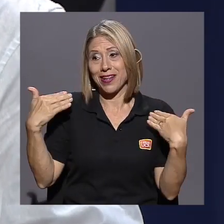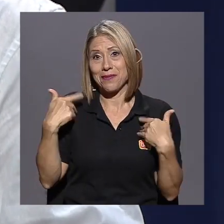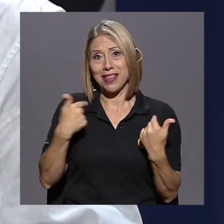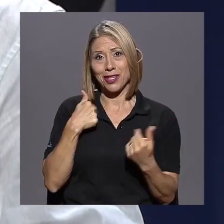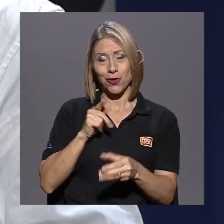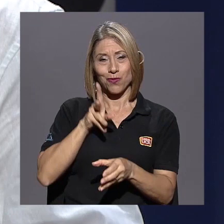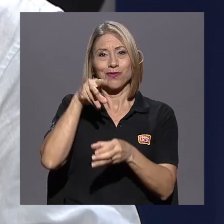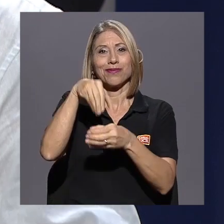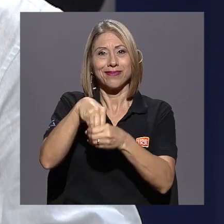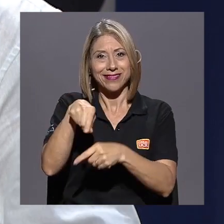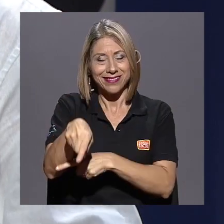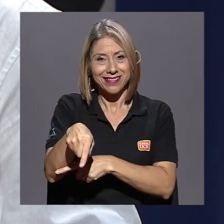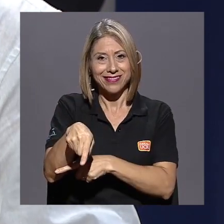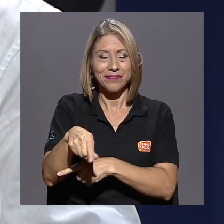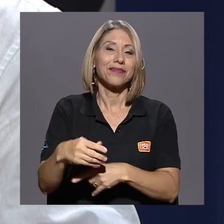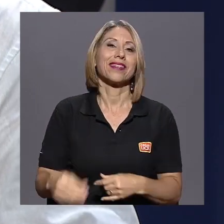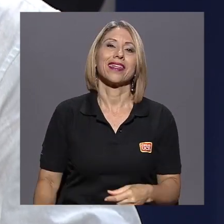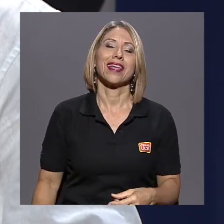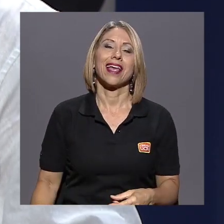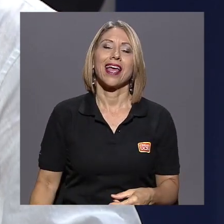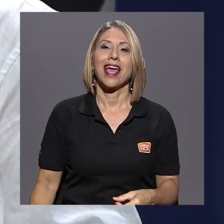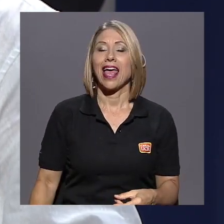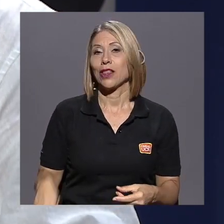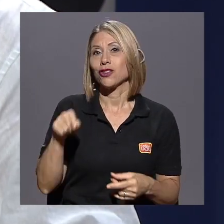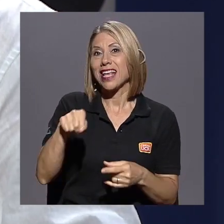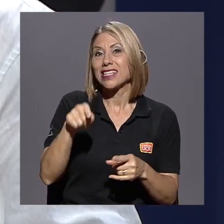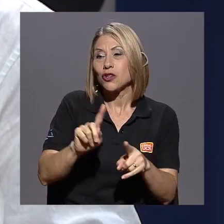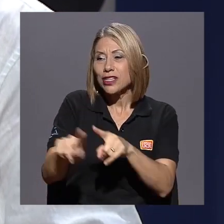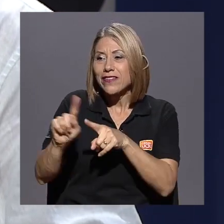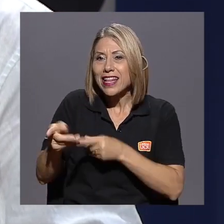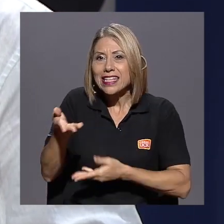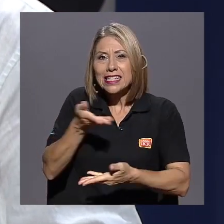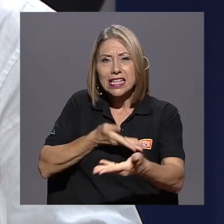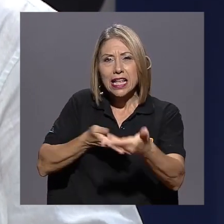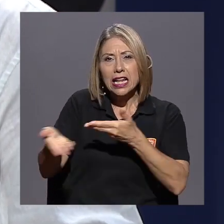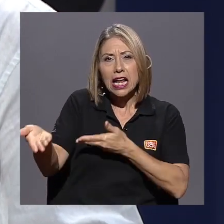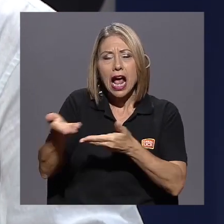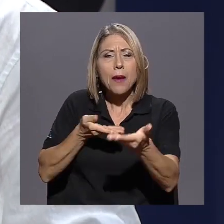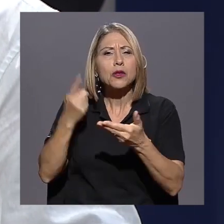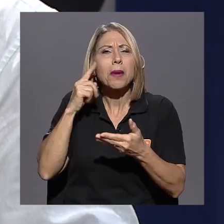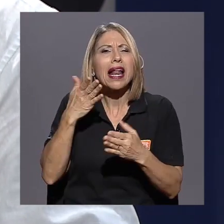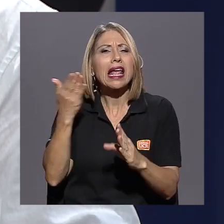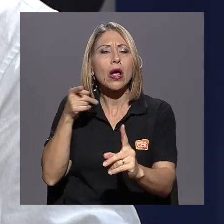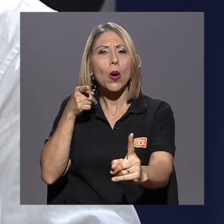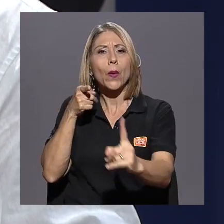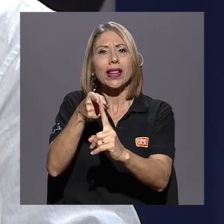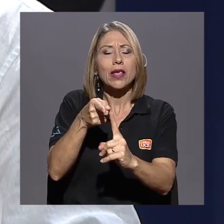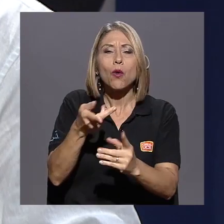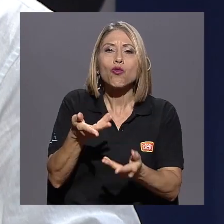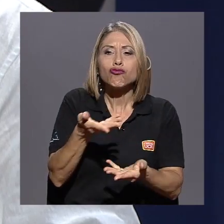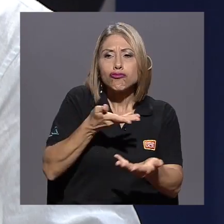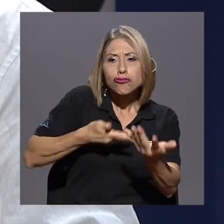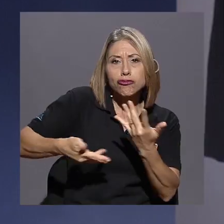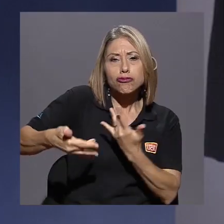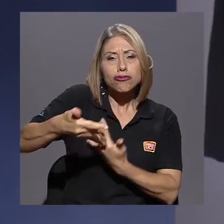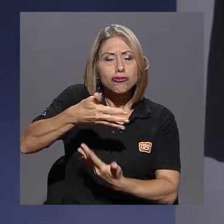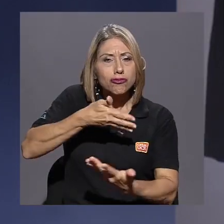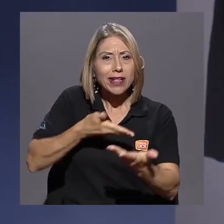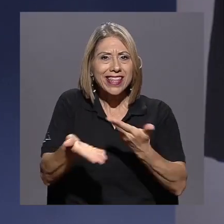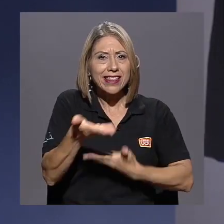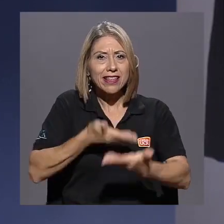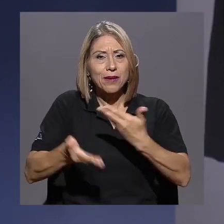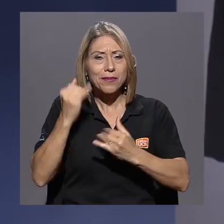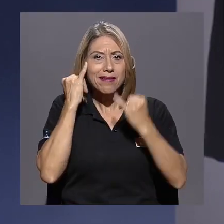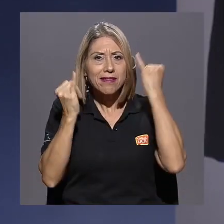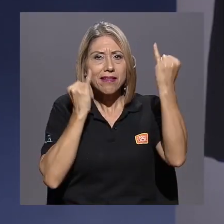y entonces estos intercambios en general persiguen el objetivo de intercambiar ideas nosotros muchas veces